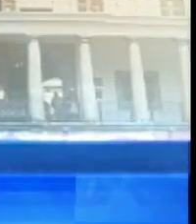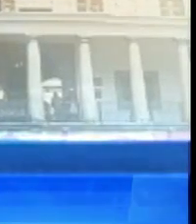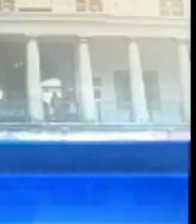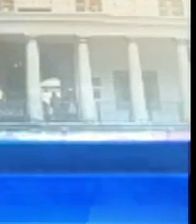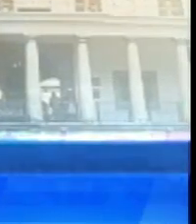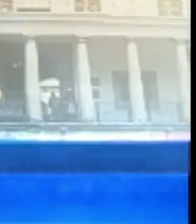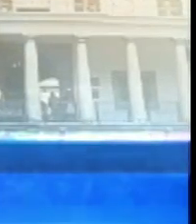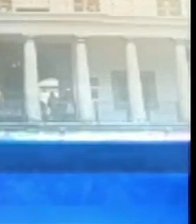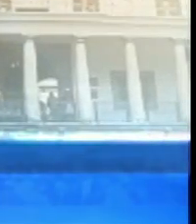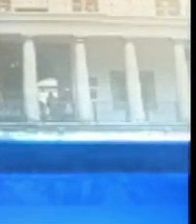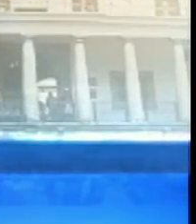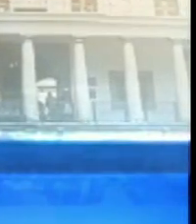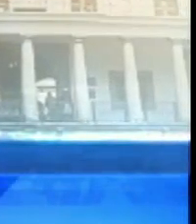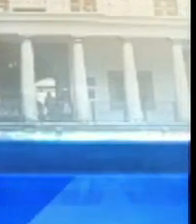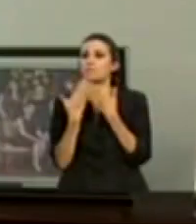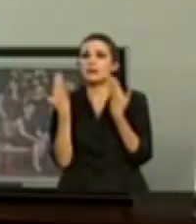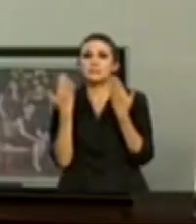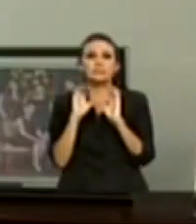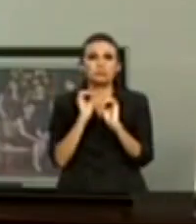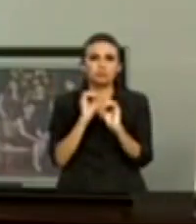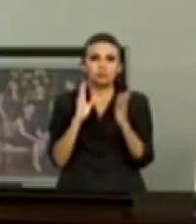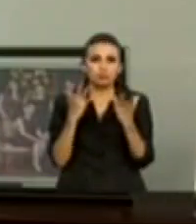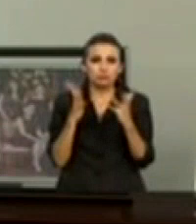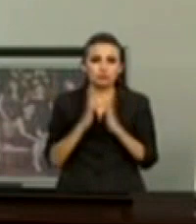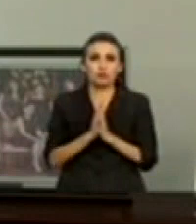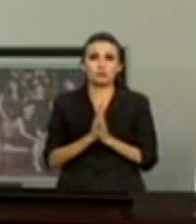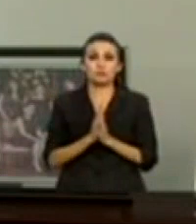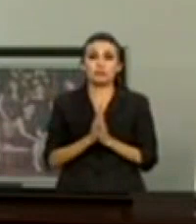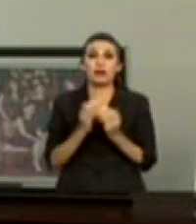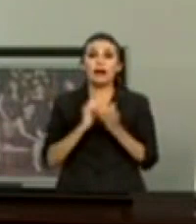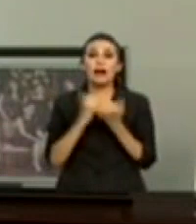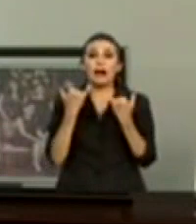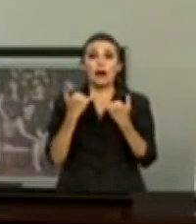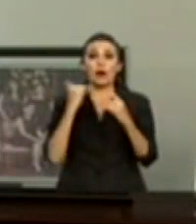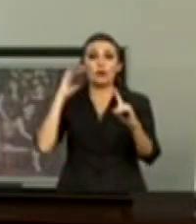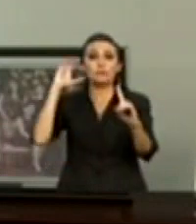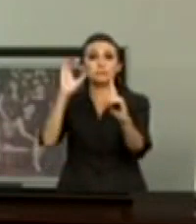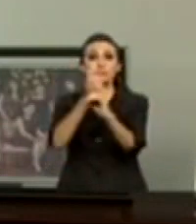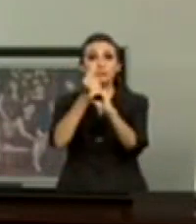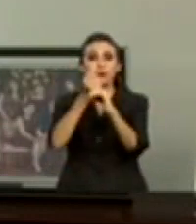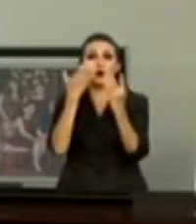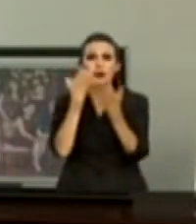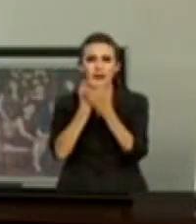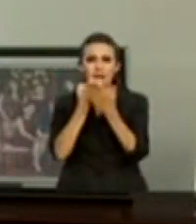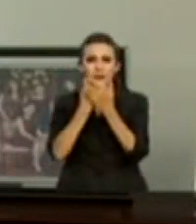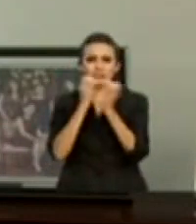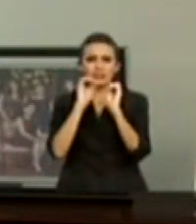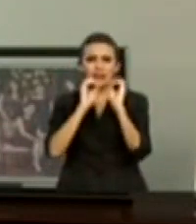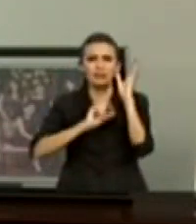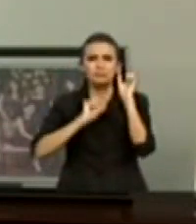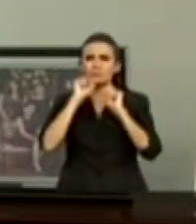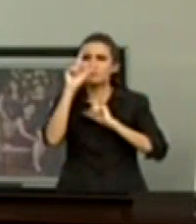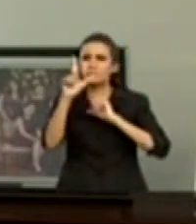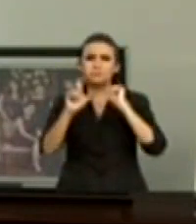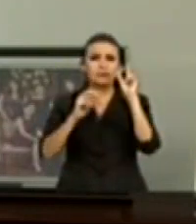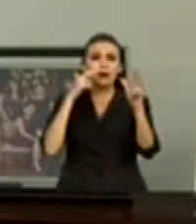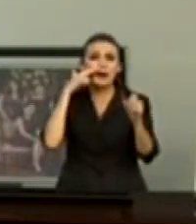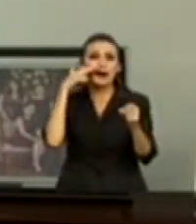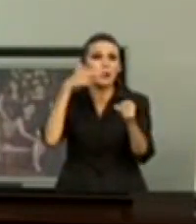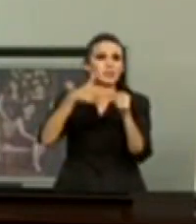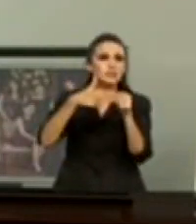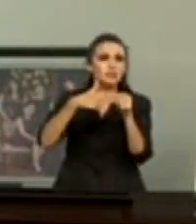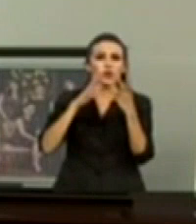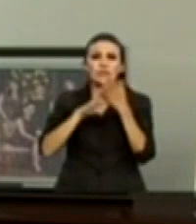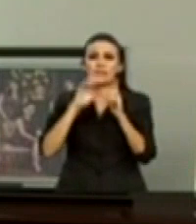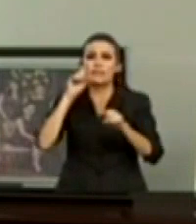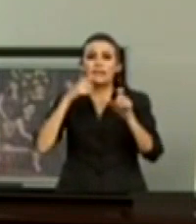No habrá paquetazos. Para cumplir con nuestras metas económicas, no vamos a incrementar los precios de la gasolina, el gas,